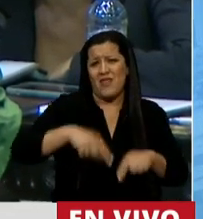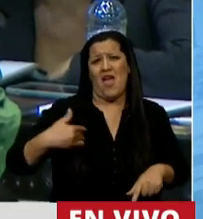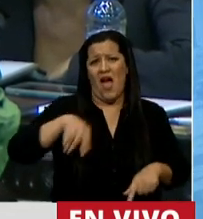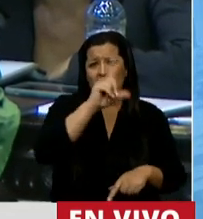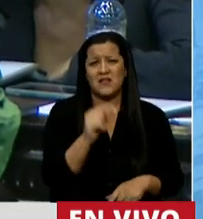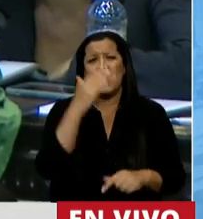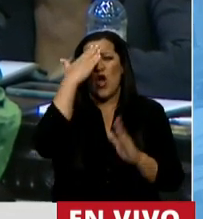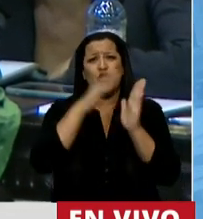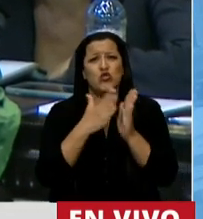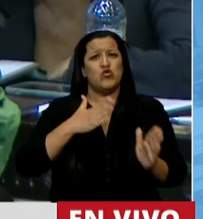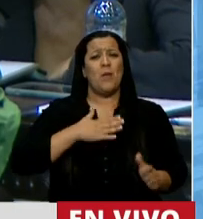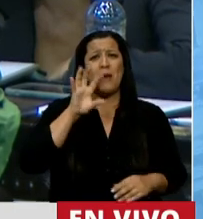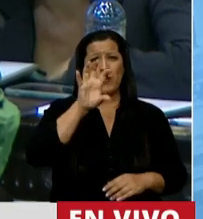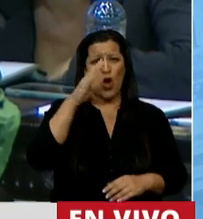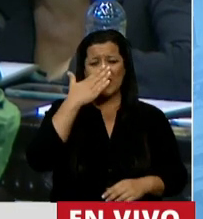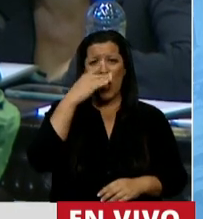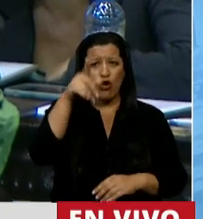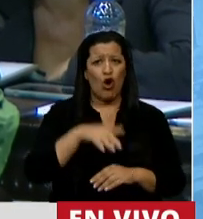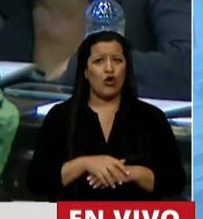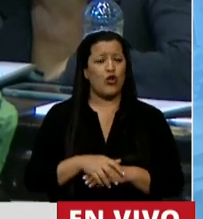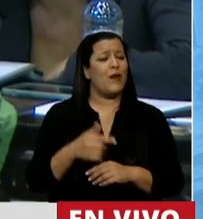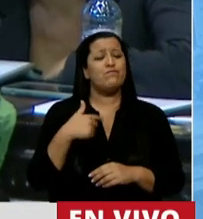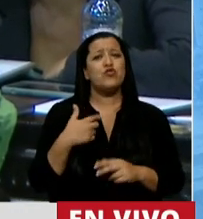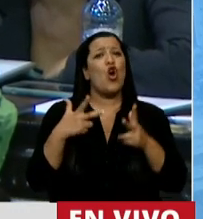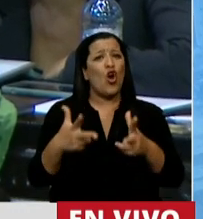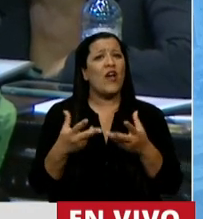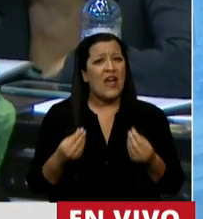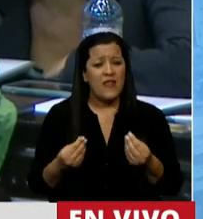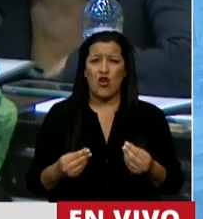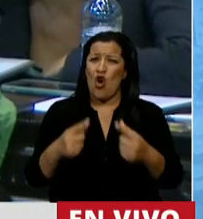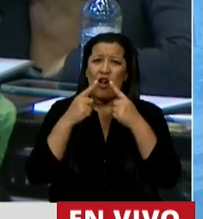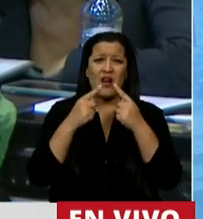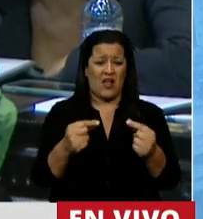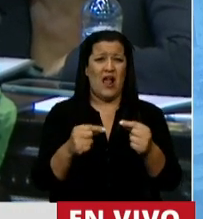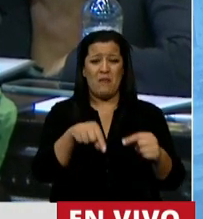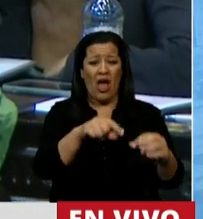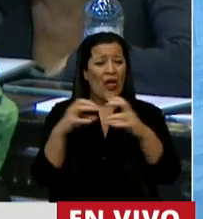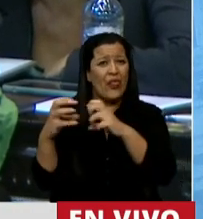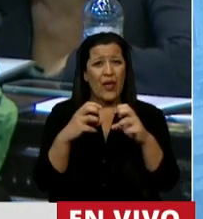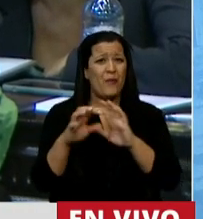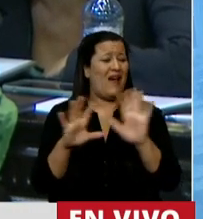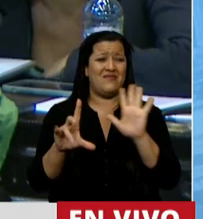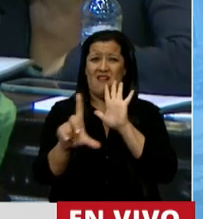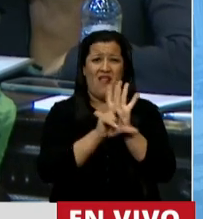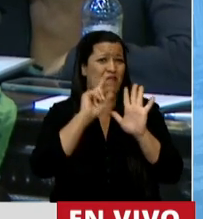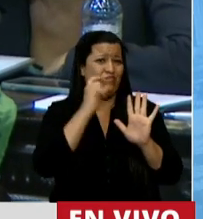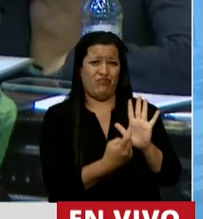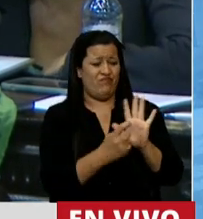la Constitución de mi provincia, no puedo más que seguir reclamando que este debate se torna